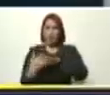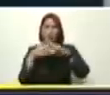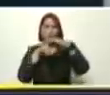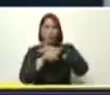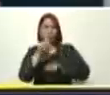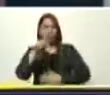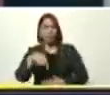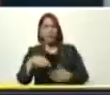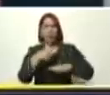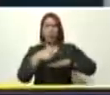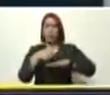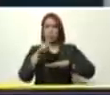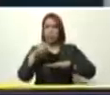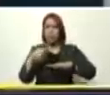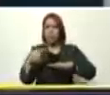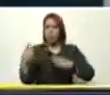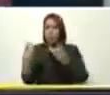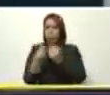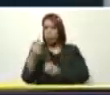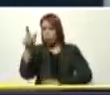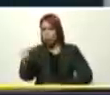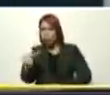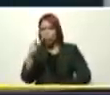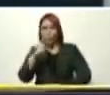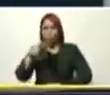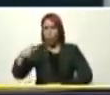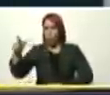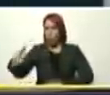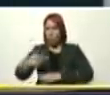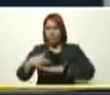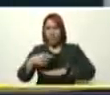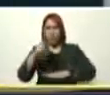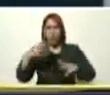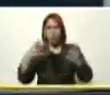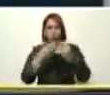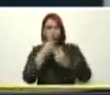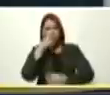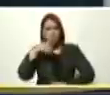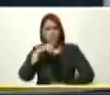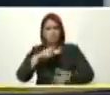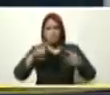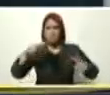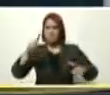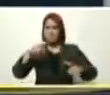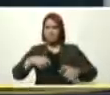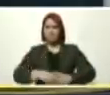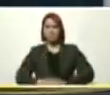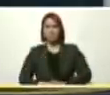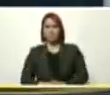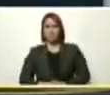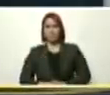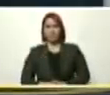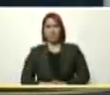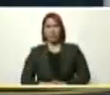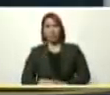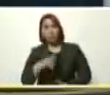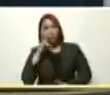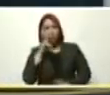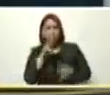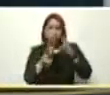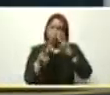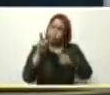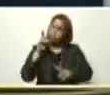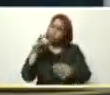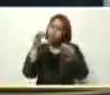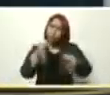La gobernación y el gobernador y la gobernadora es con la gente. Con la gente, que los vean todo el